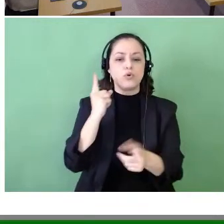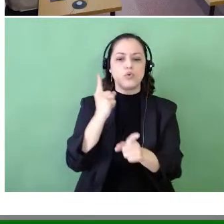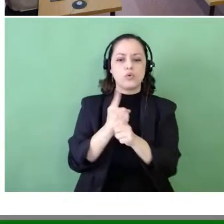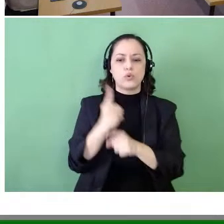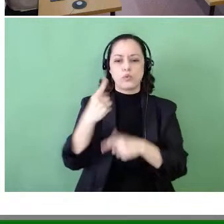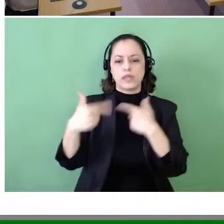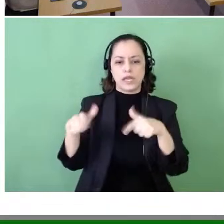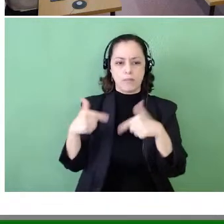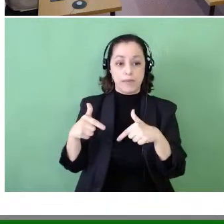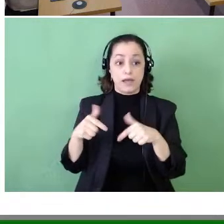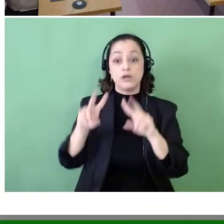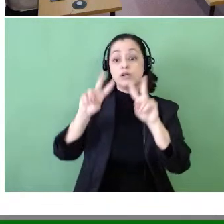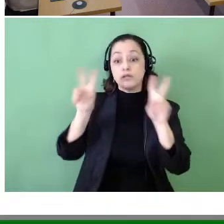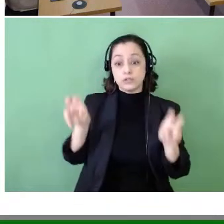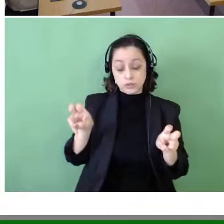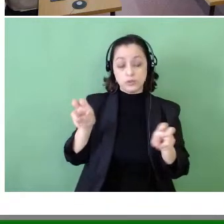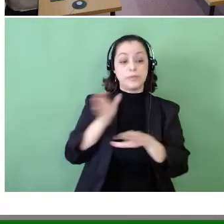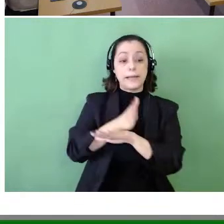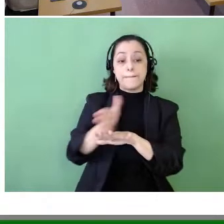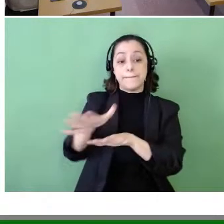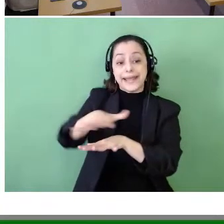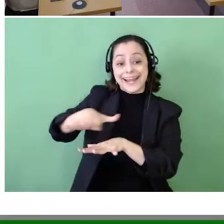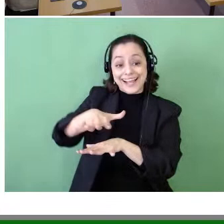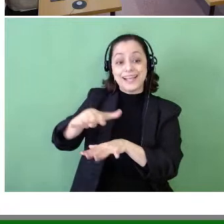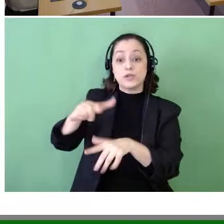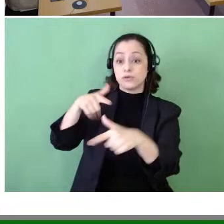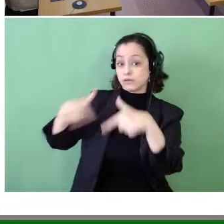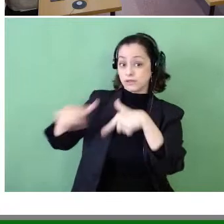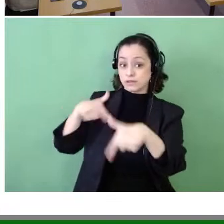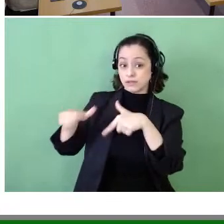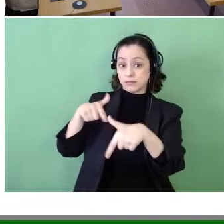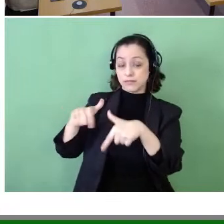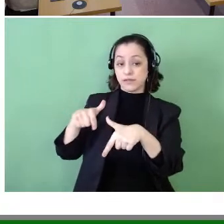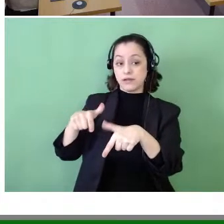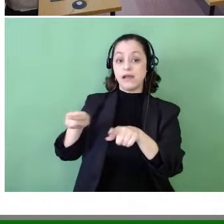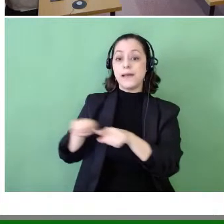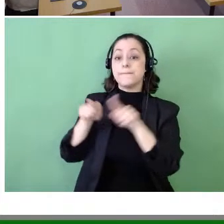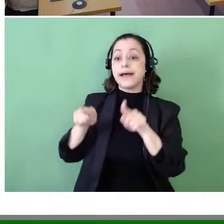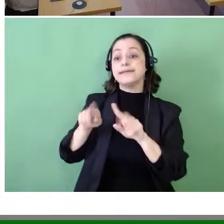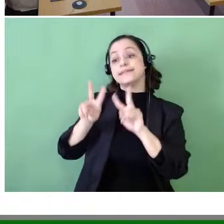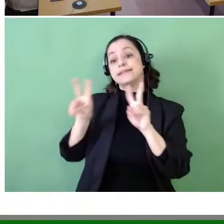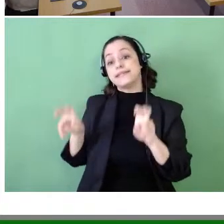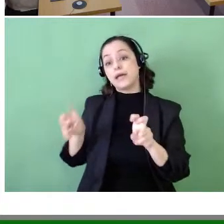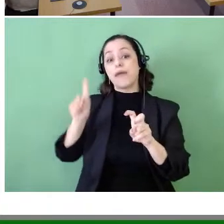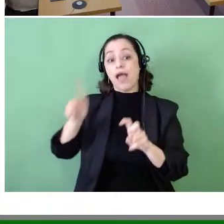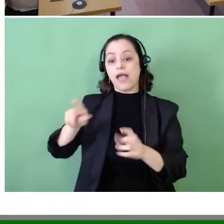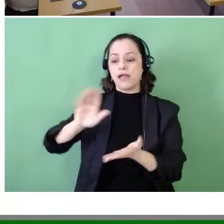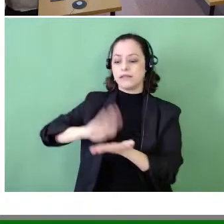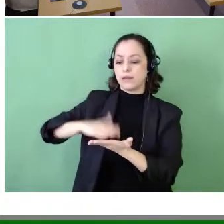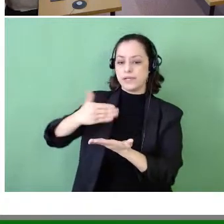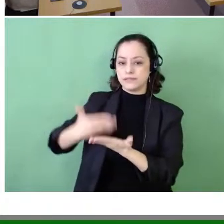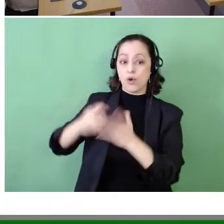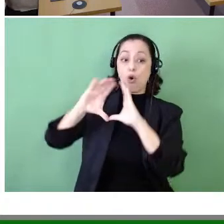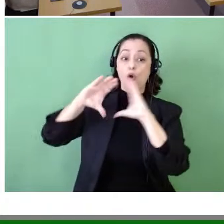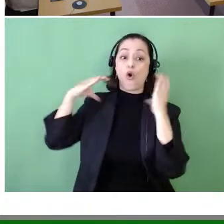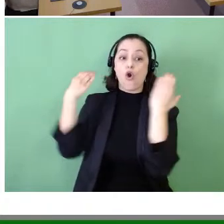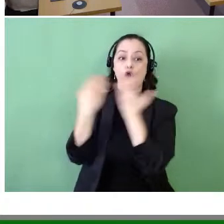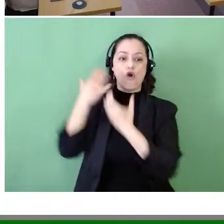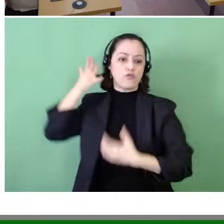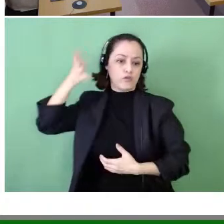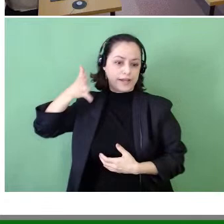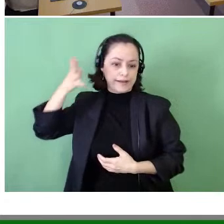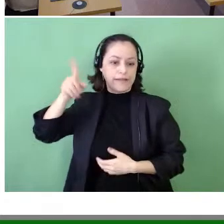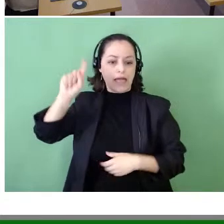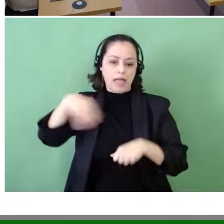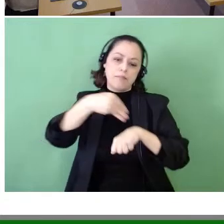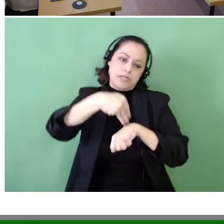es acerca de mercado laboral, pero está acerca de interpretación en conferencias y es una disertación de máster,